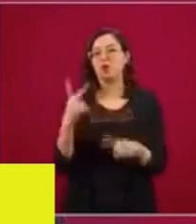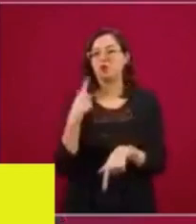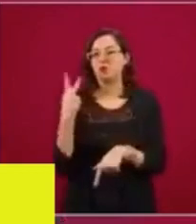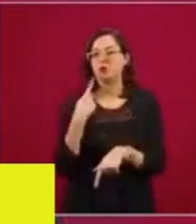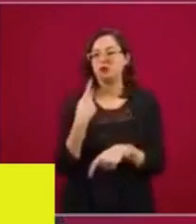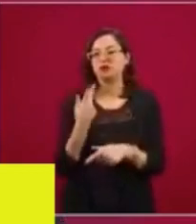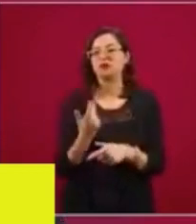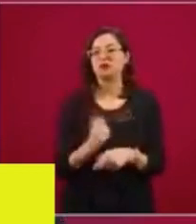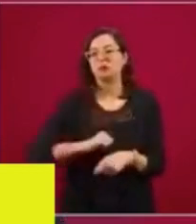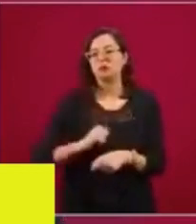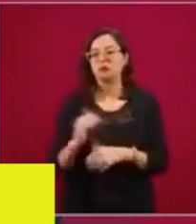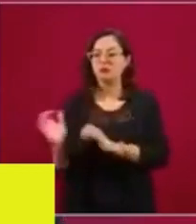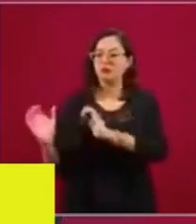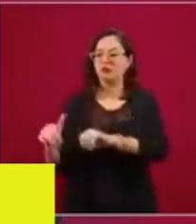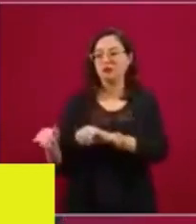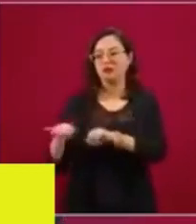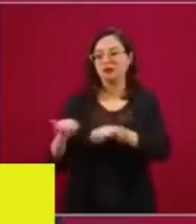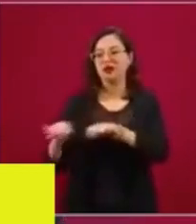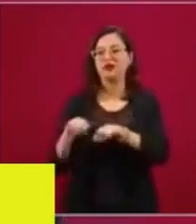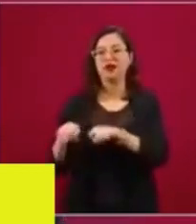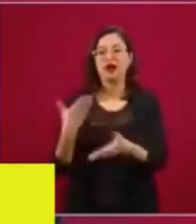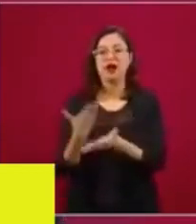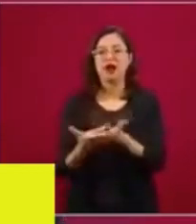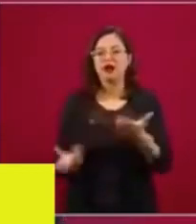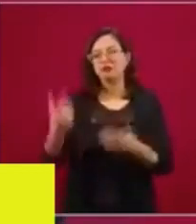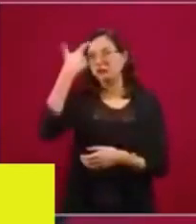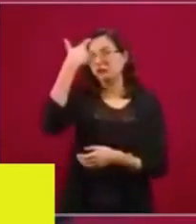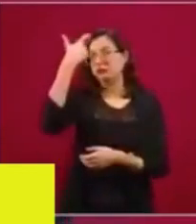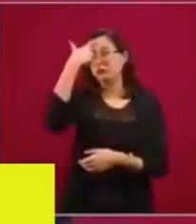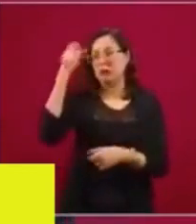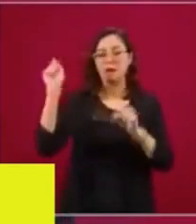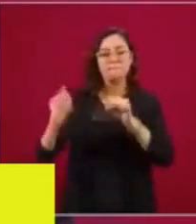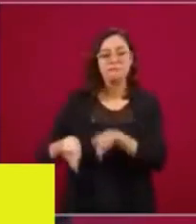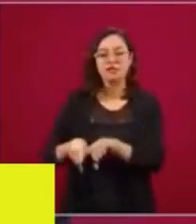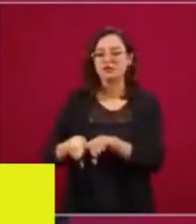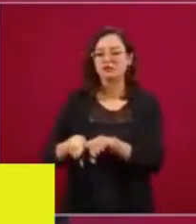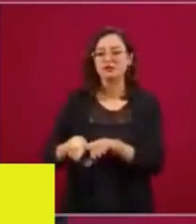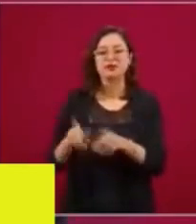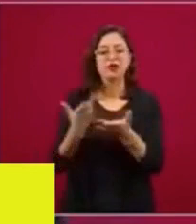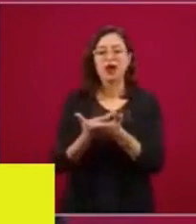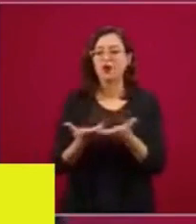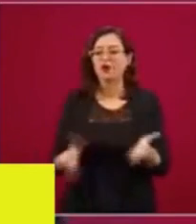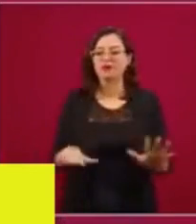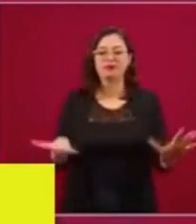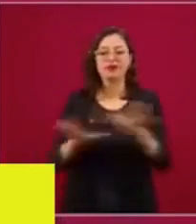y siguen pensando igual, y ya se llevó a cabo un cambio.